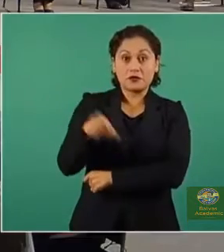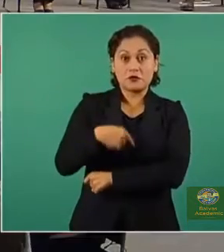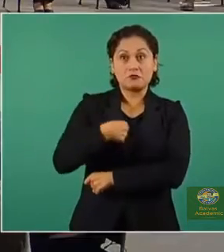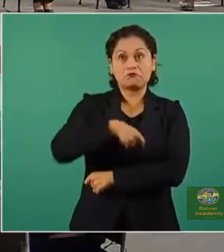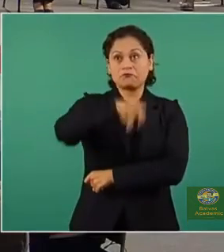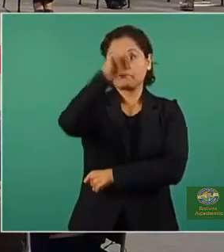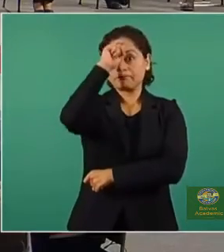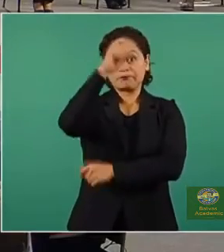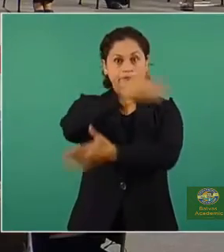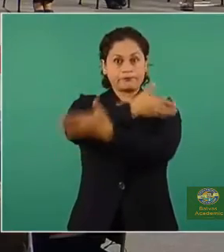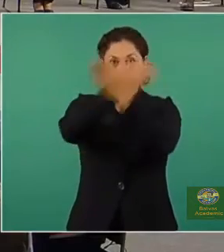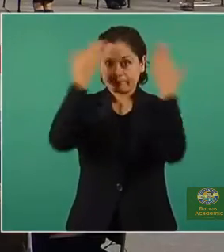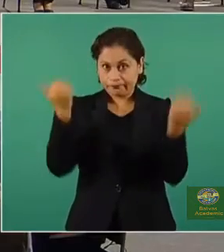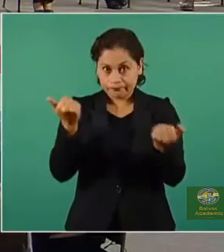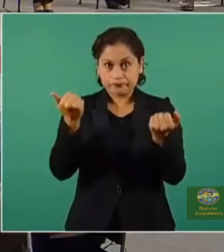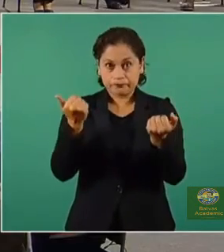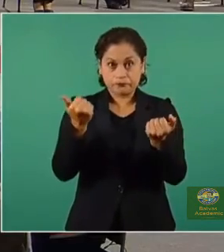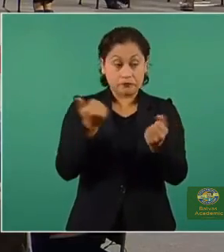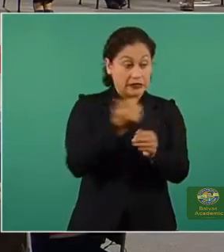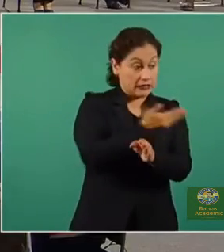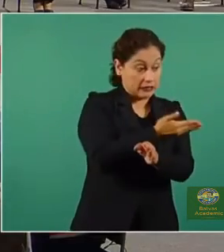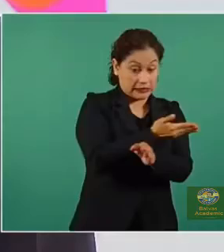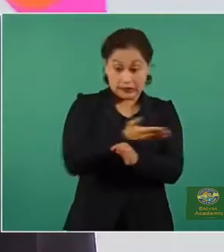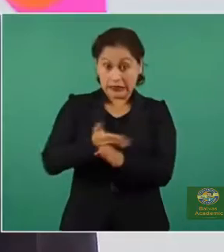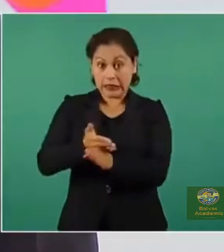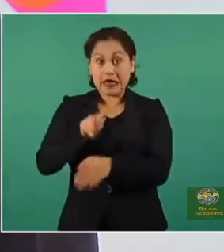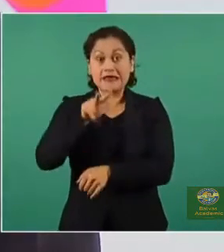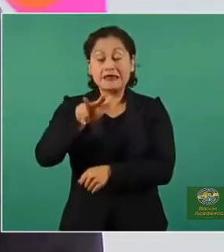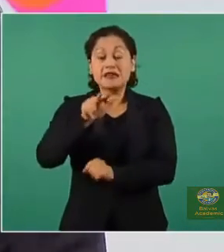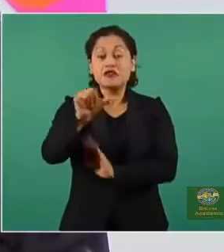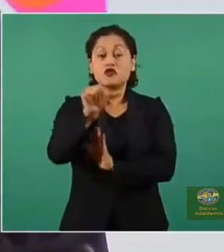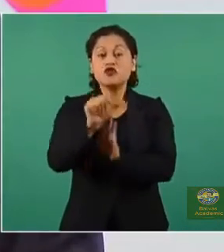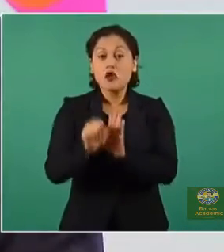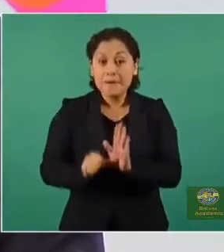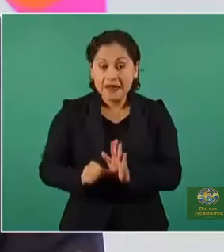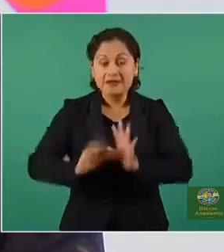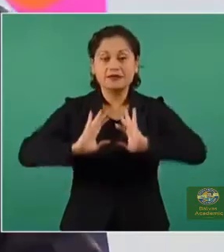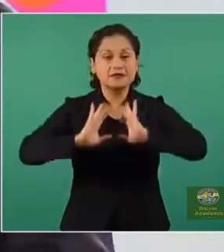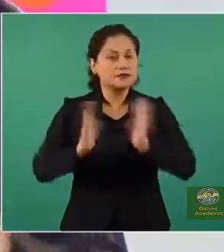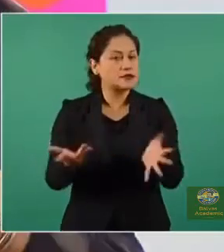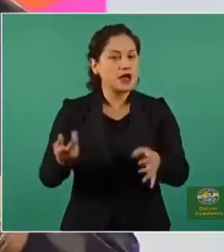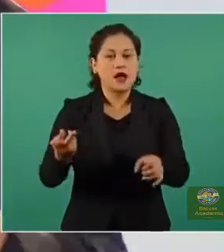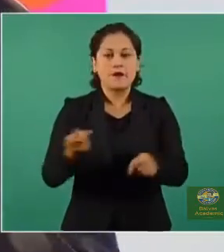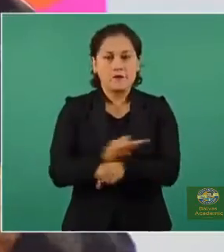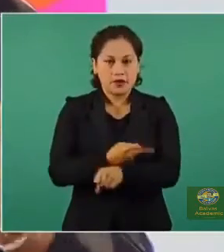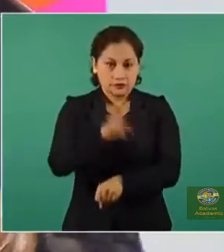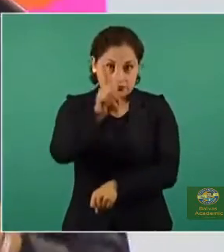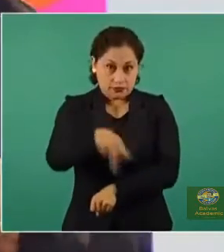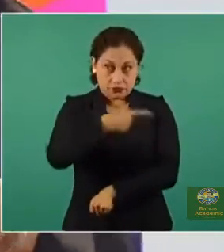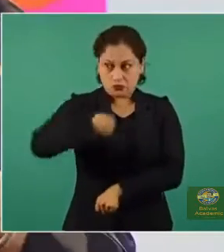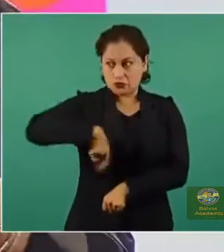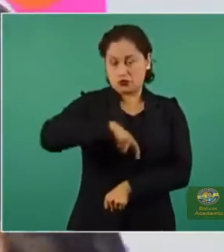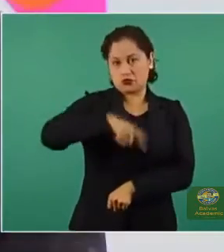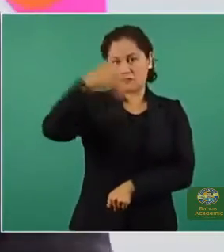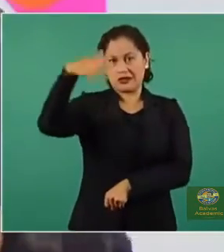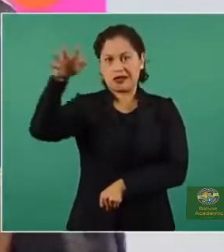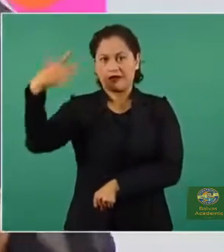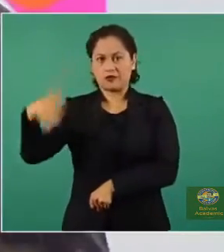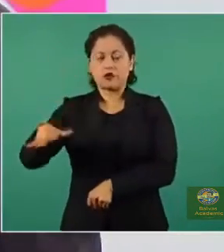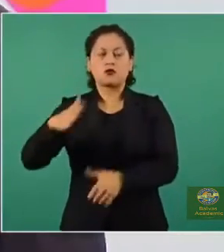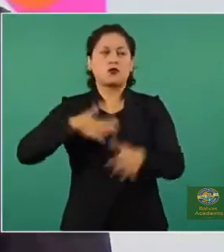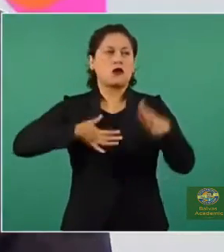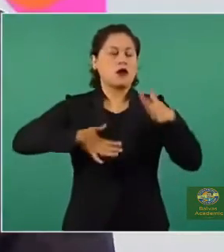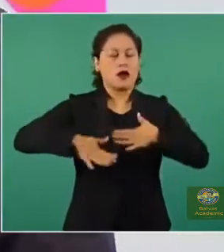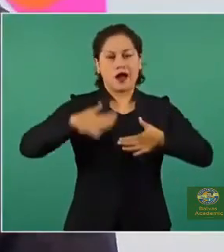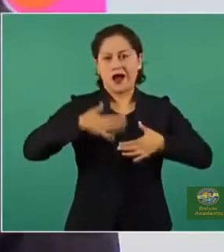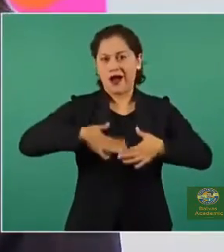regresaría. Han pasado 18 meses. Y si para los adultos 18 meses nos